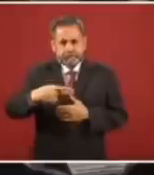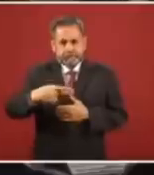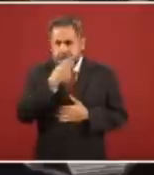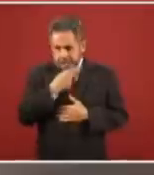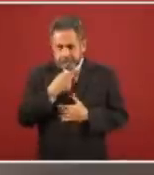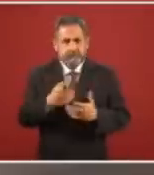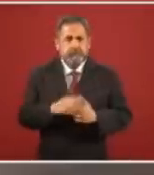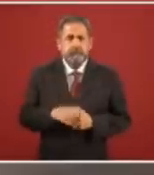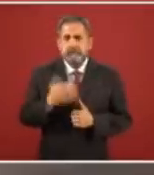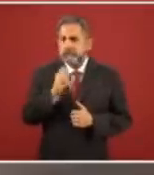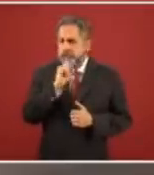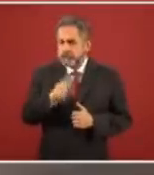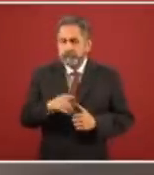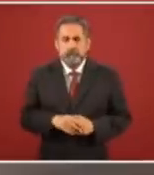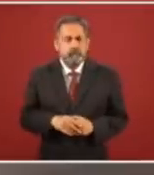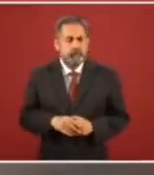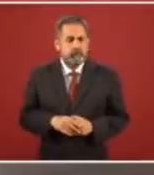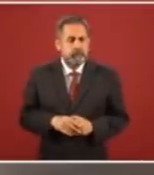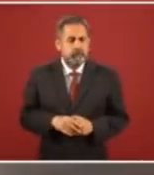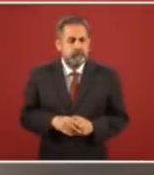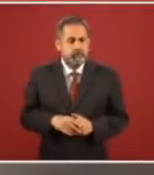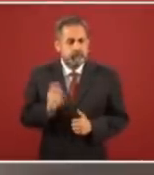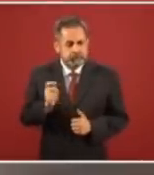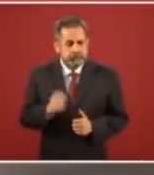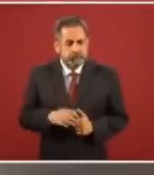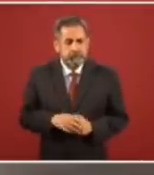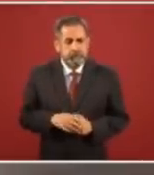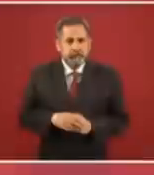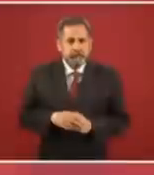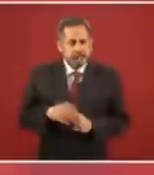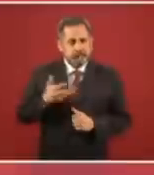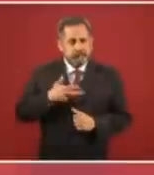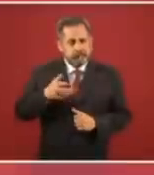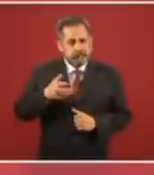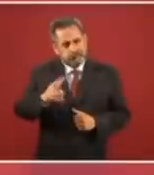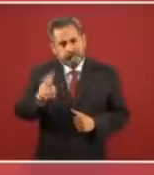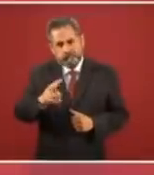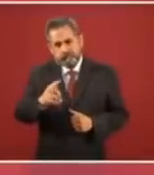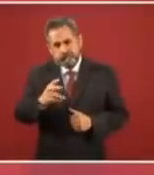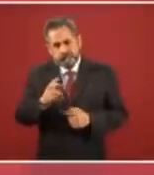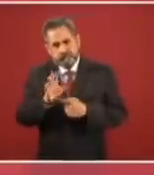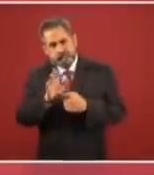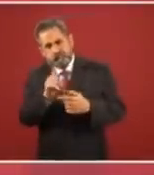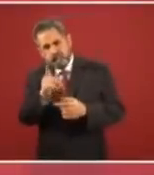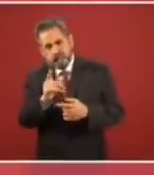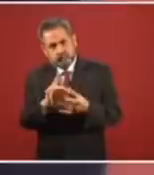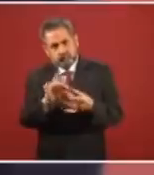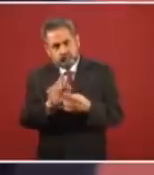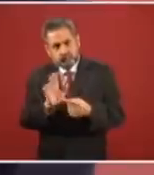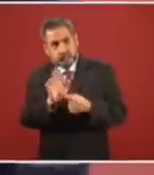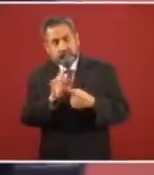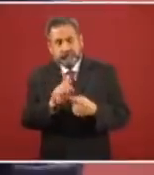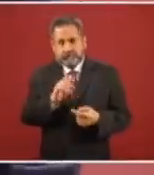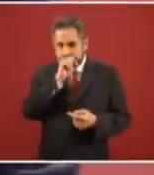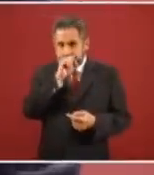sostienes y es cierto lo que tú estás comentando.